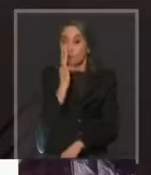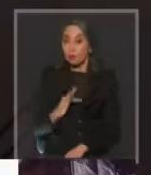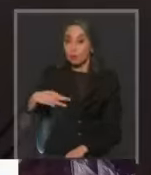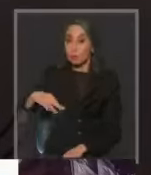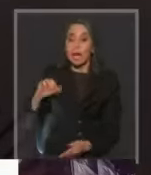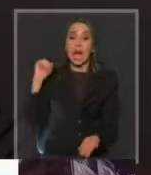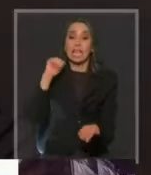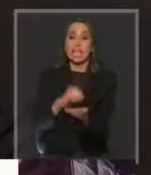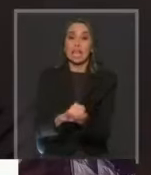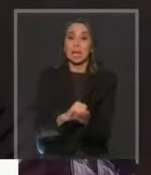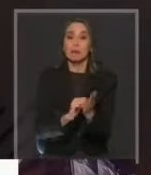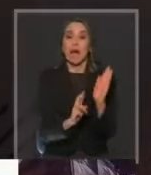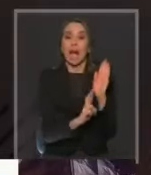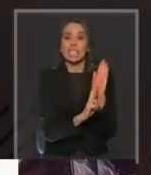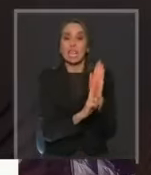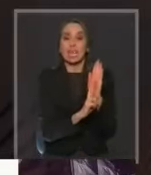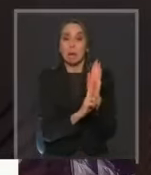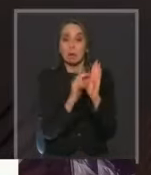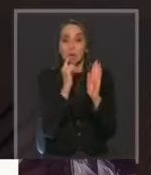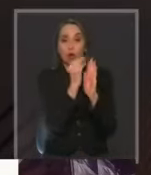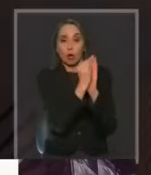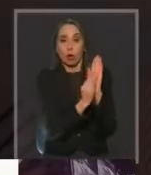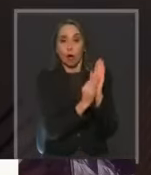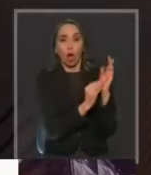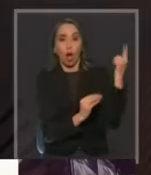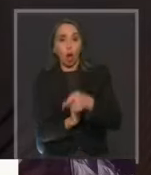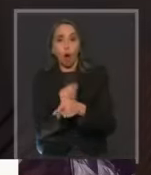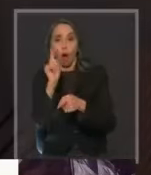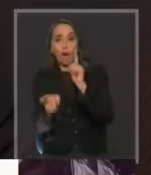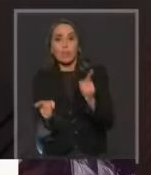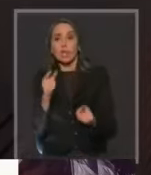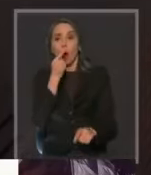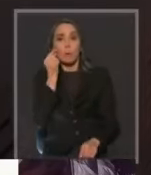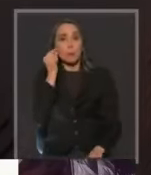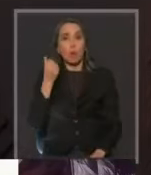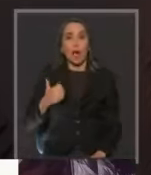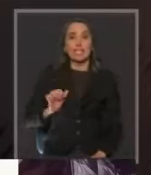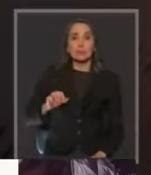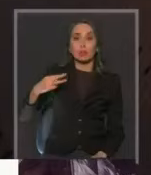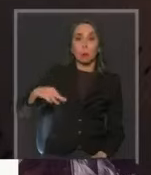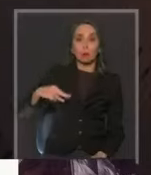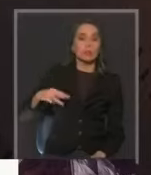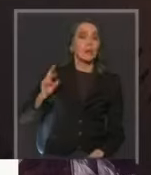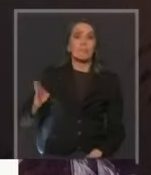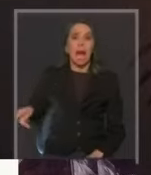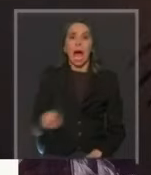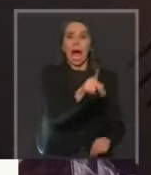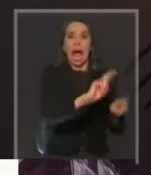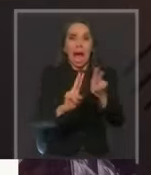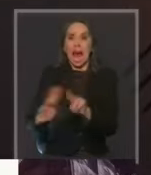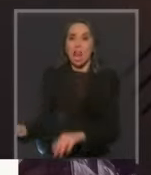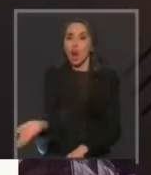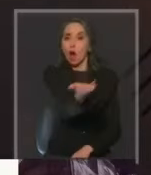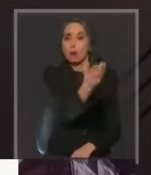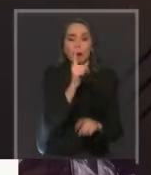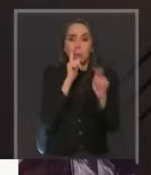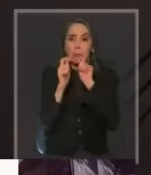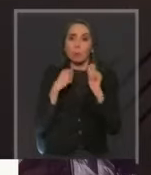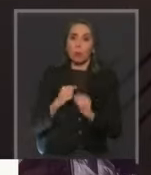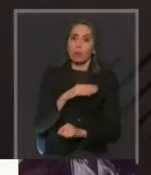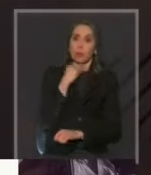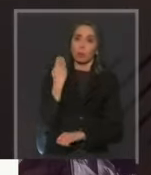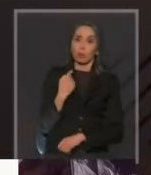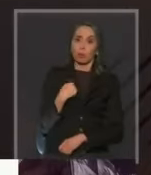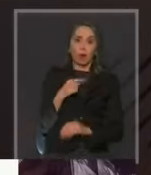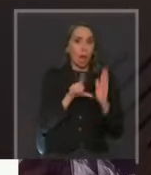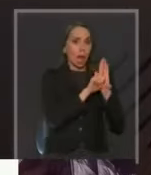la existencia de un reglamento tácito que obliga a las y los inspectores a actuar y poner en riesgo sus vidas, aun cuando no les corresponde